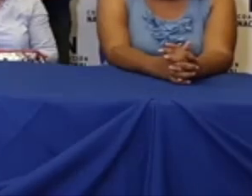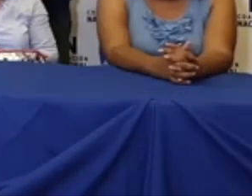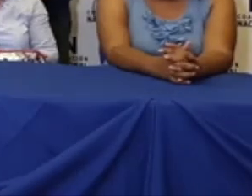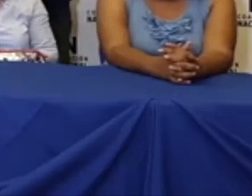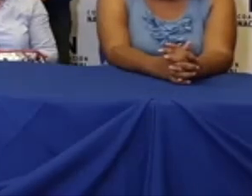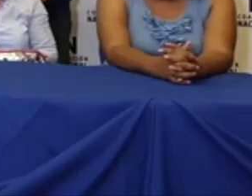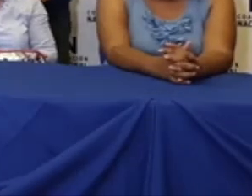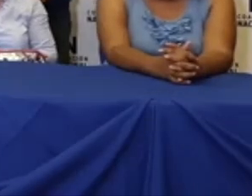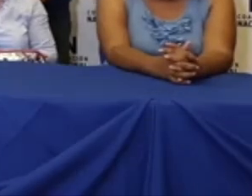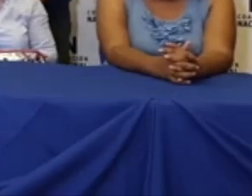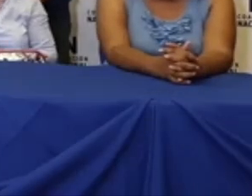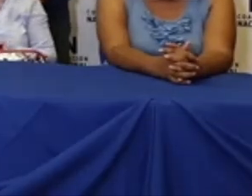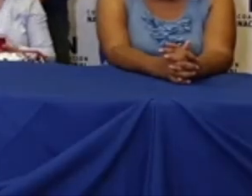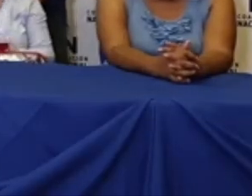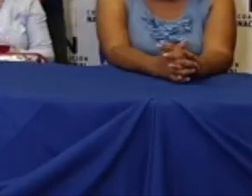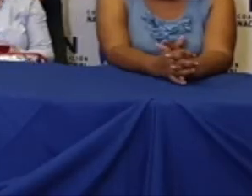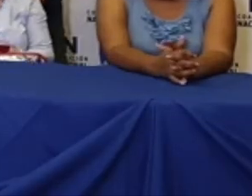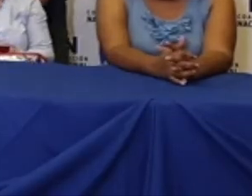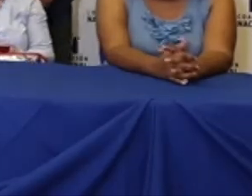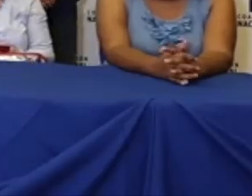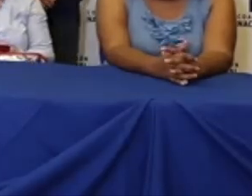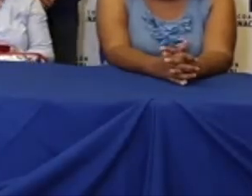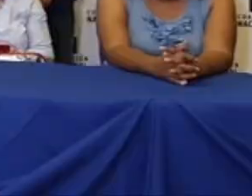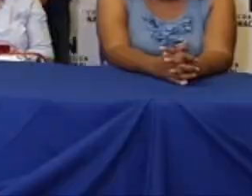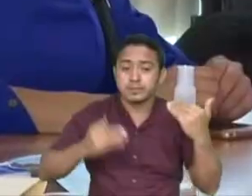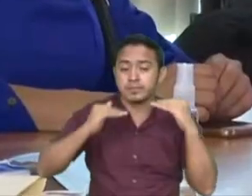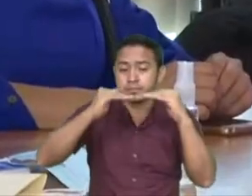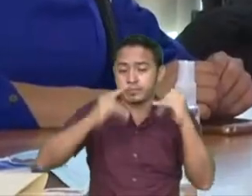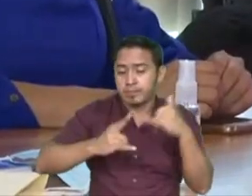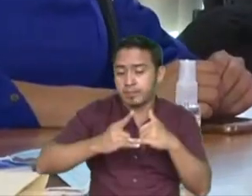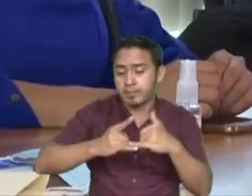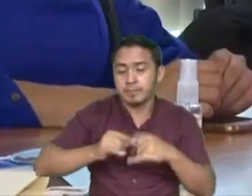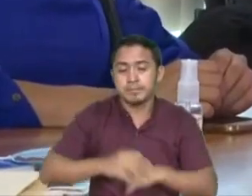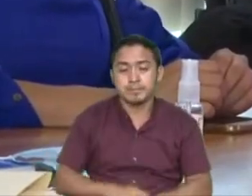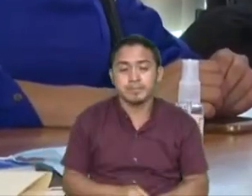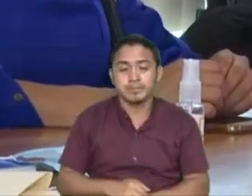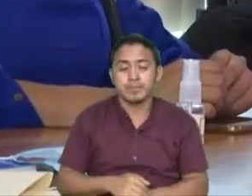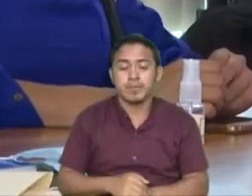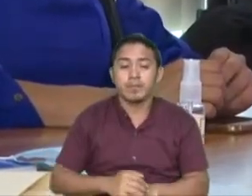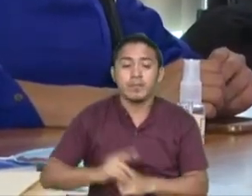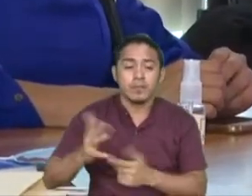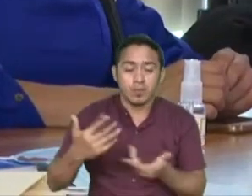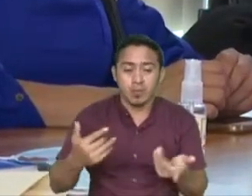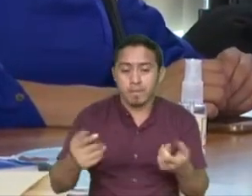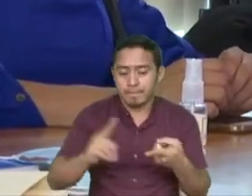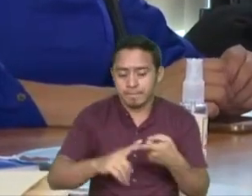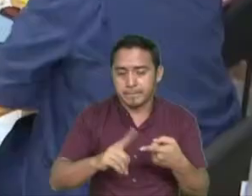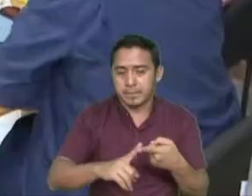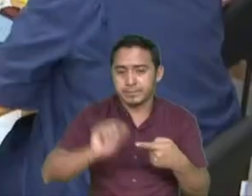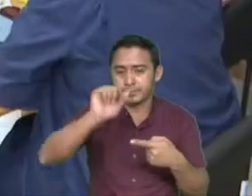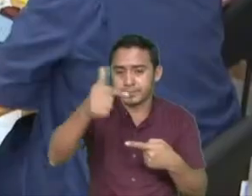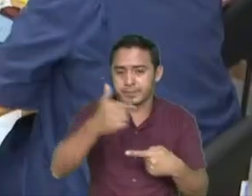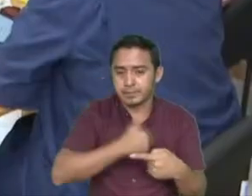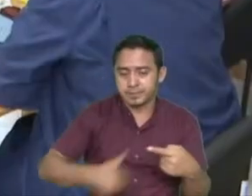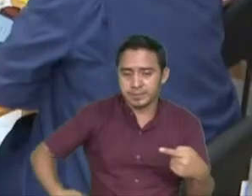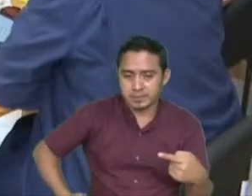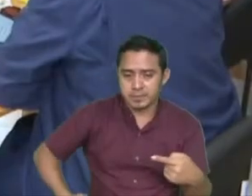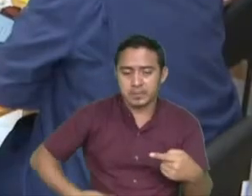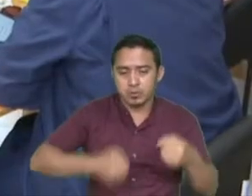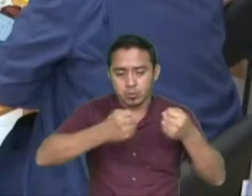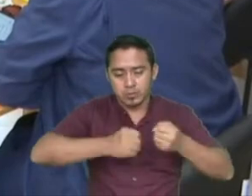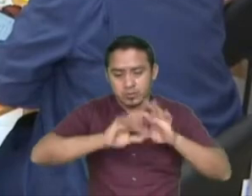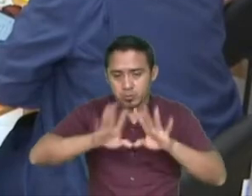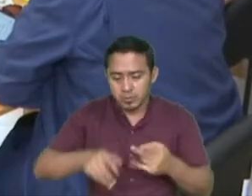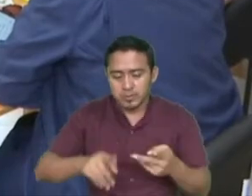la propuesta de reformas introducida por diputados sandinistas ante la Secretaría de la Asamblea Nacional no recoge de ninguna manera las